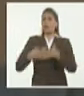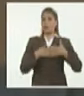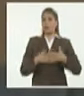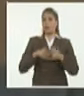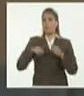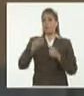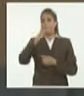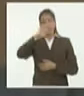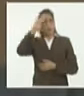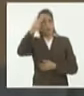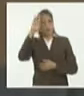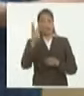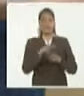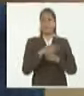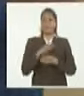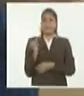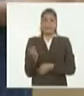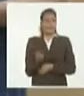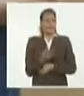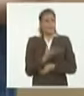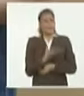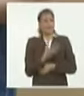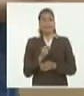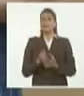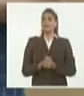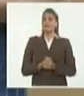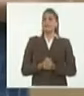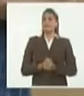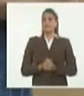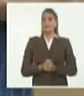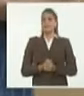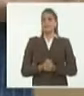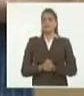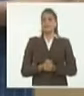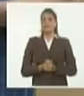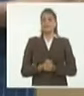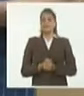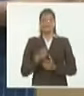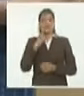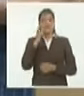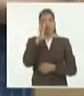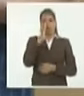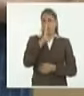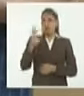y acciones perversas, llenas de maldad, llenas de odio, llenas